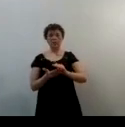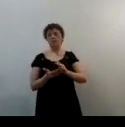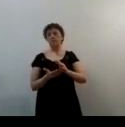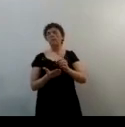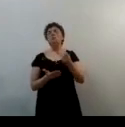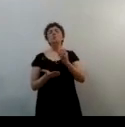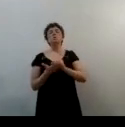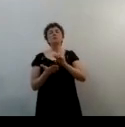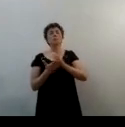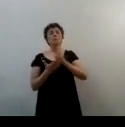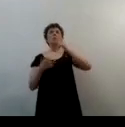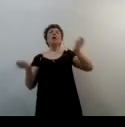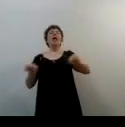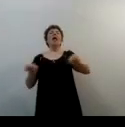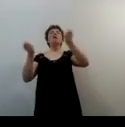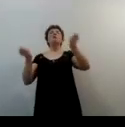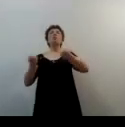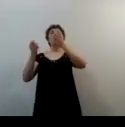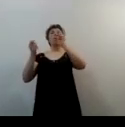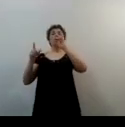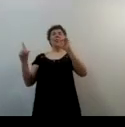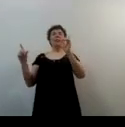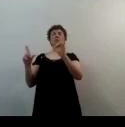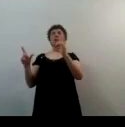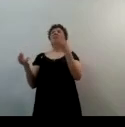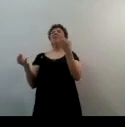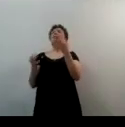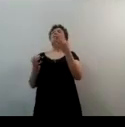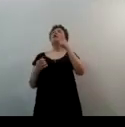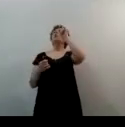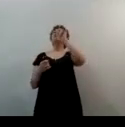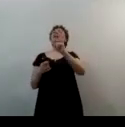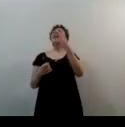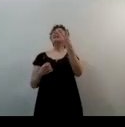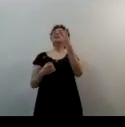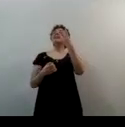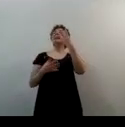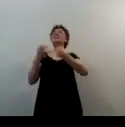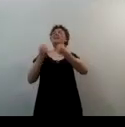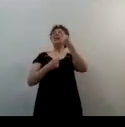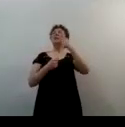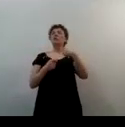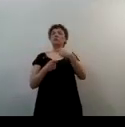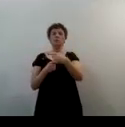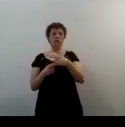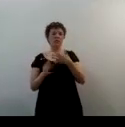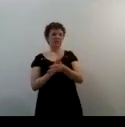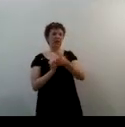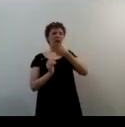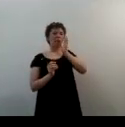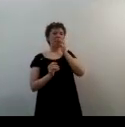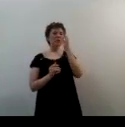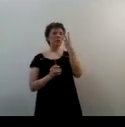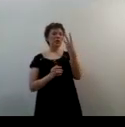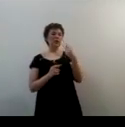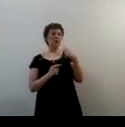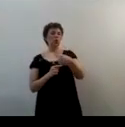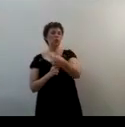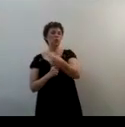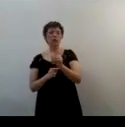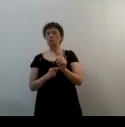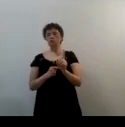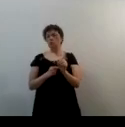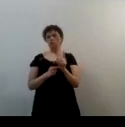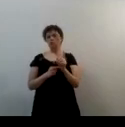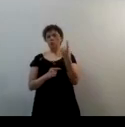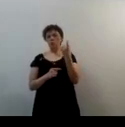ve un anuncio de lácteos y hay que tomar 3 lácteos al día. Y uno puede pensar, ¿me tengo que tomar 3 vasos de leche al día? No, no es necesario. O sea,